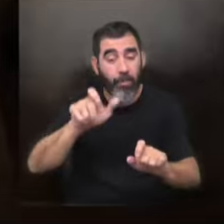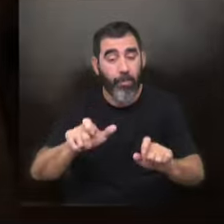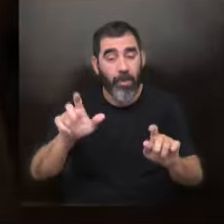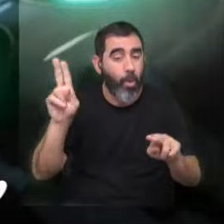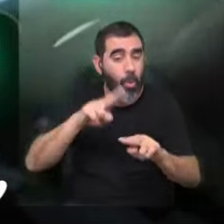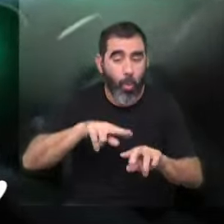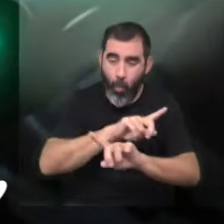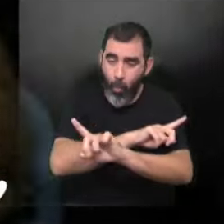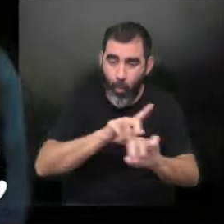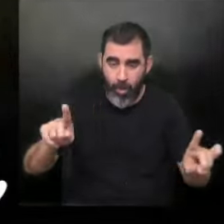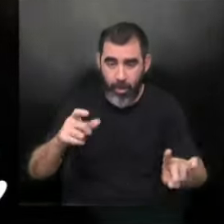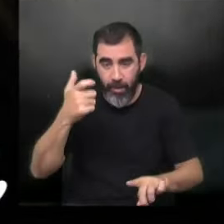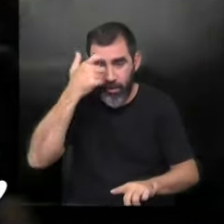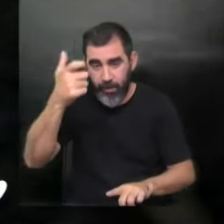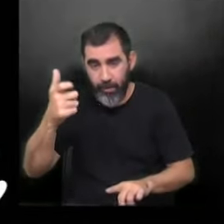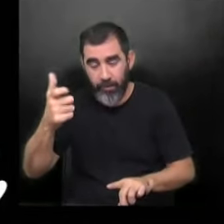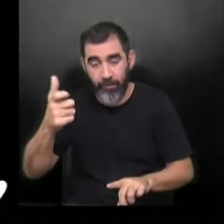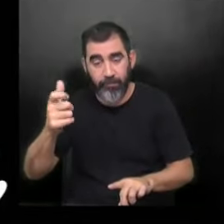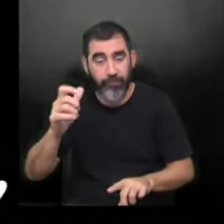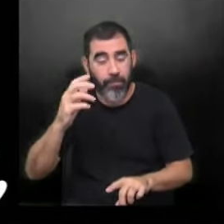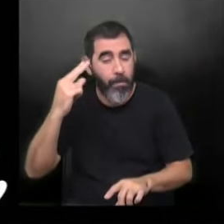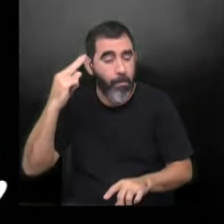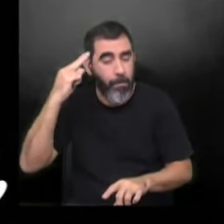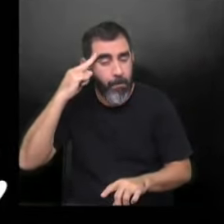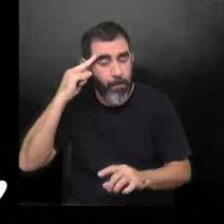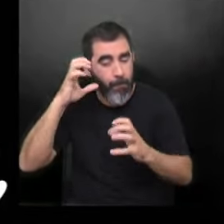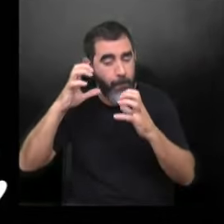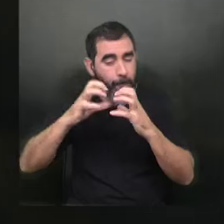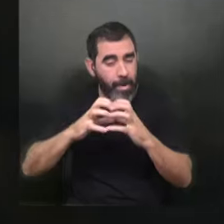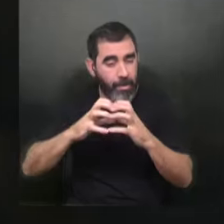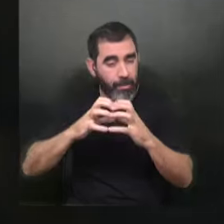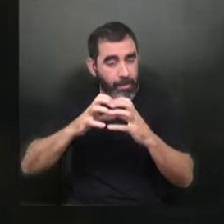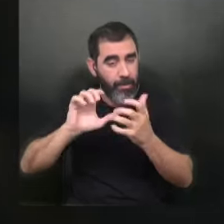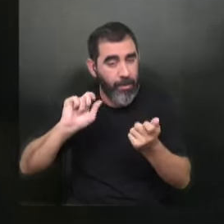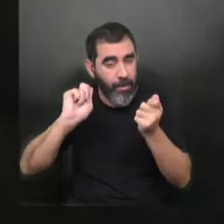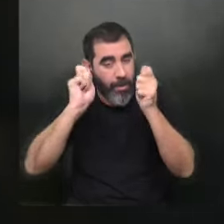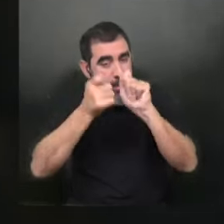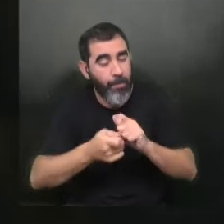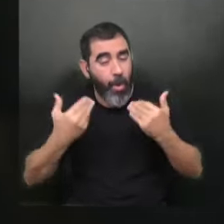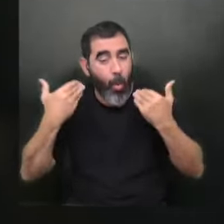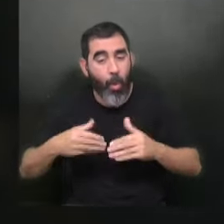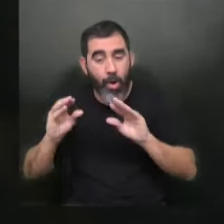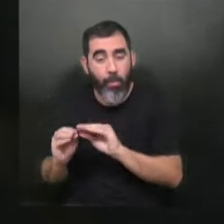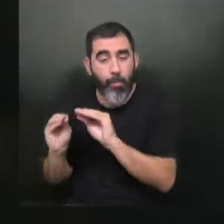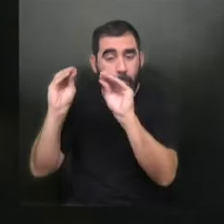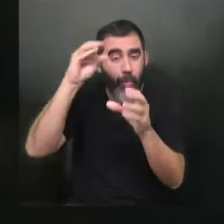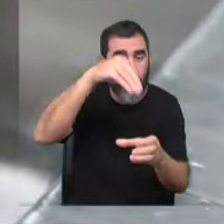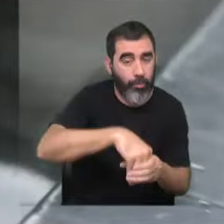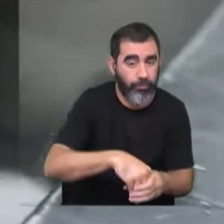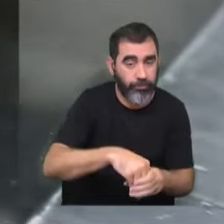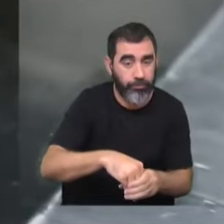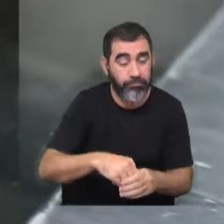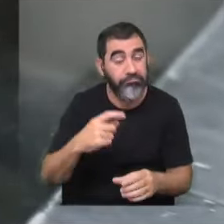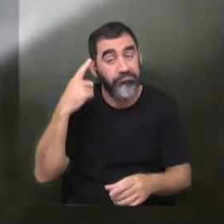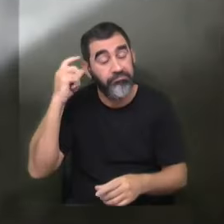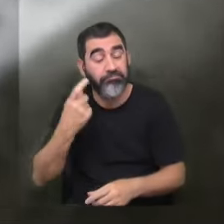mueren técnicamente, sino que sus mentes y conciencias se transfieren de un cuerpo a otro. Como idea, no deja de